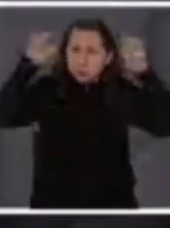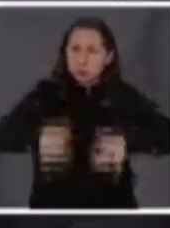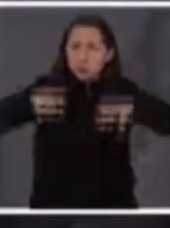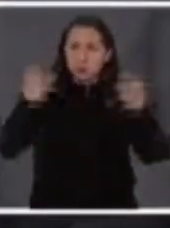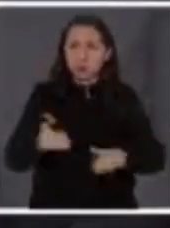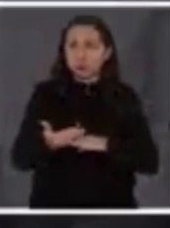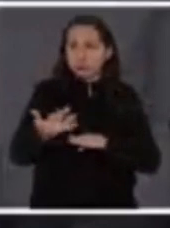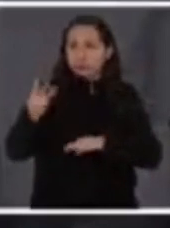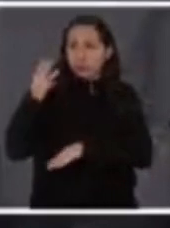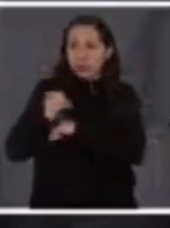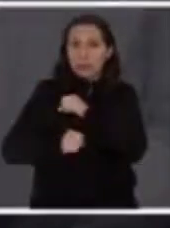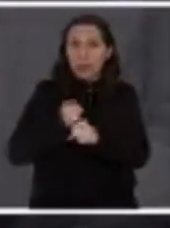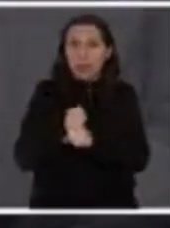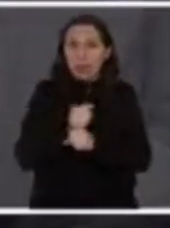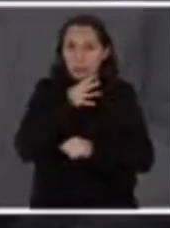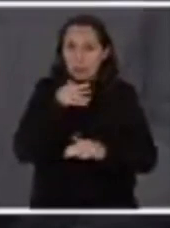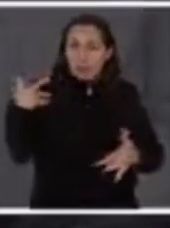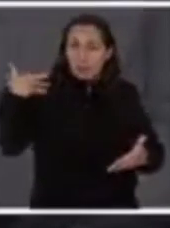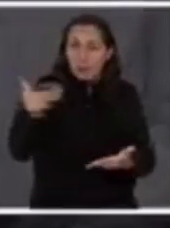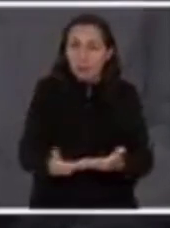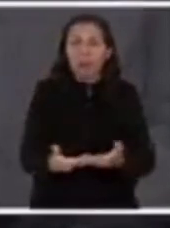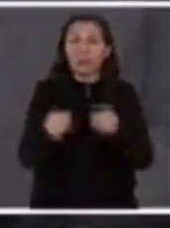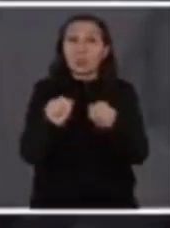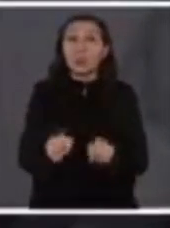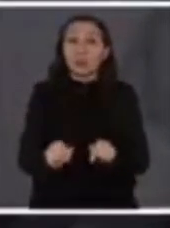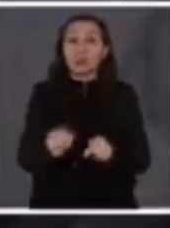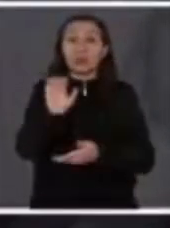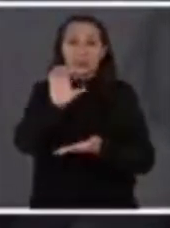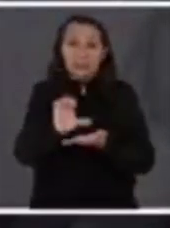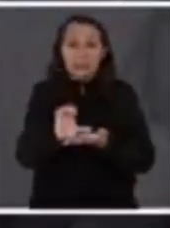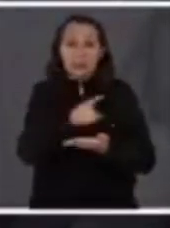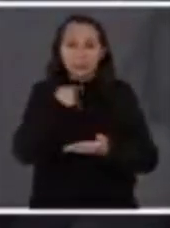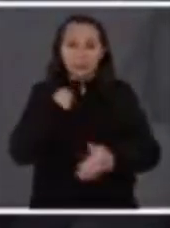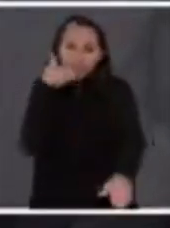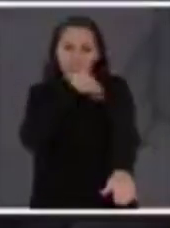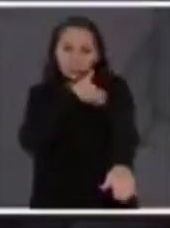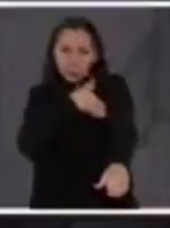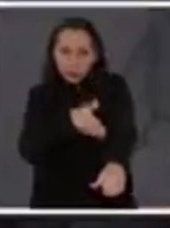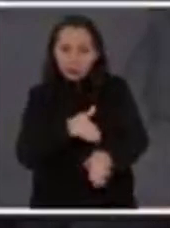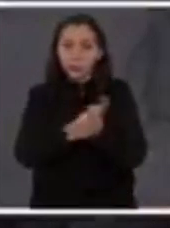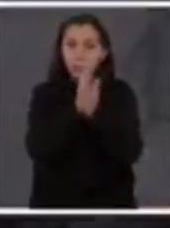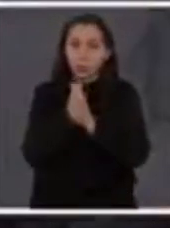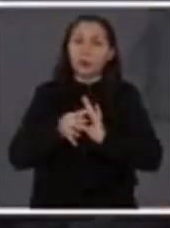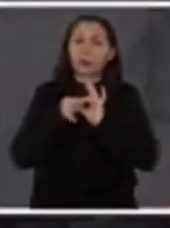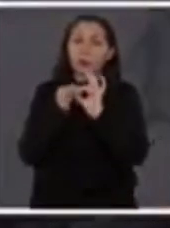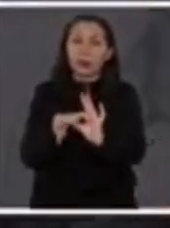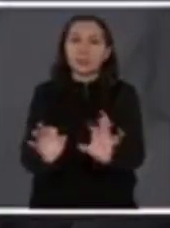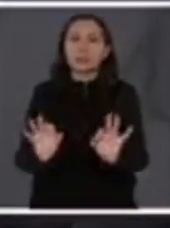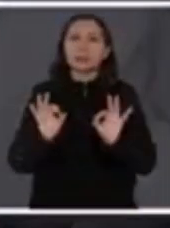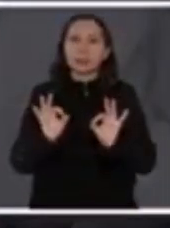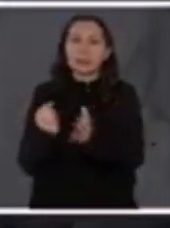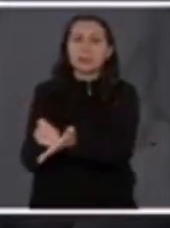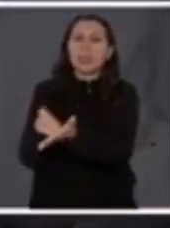los últimos 30 años. Por eso quiero que sepan que como Estado estamos desplegados en todo el territorio y quiero agradecer especialmente